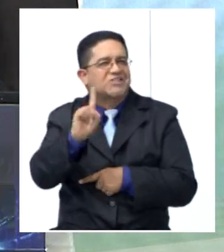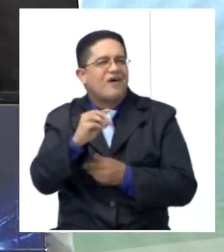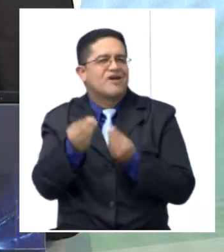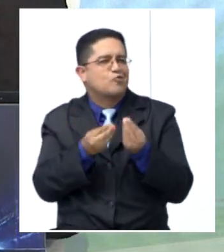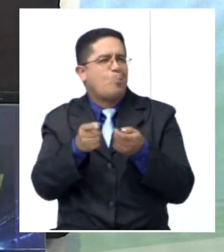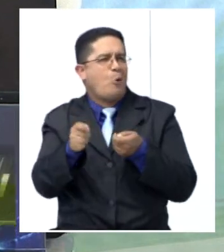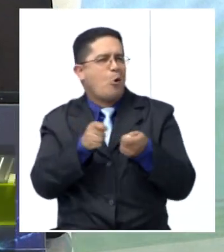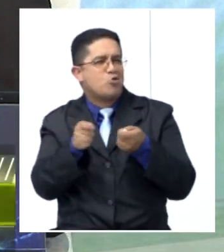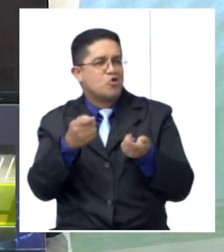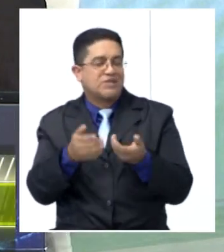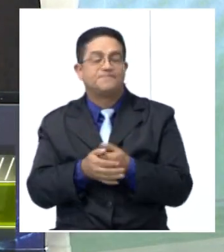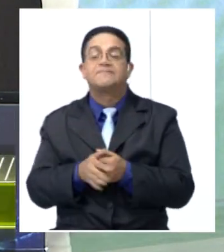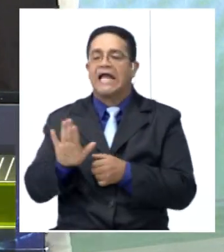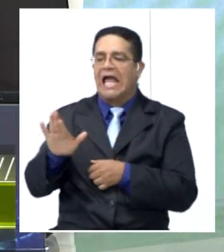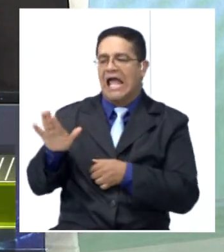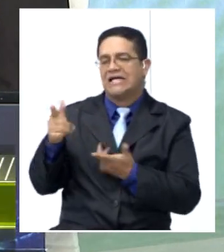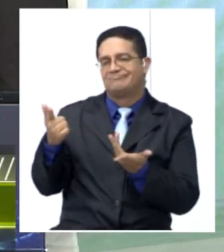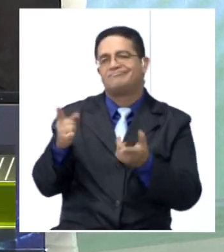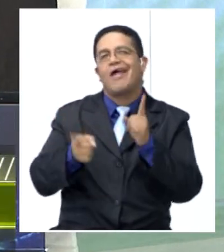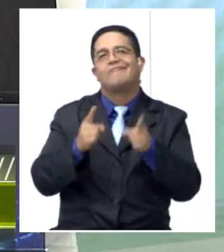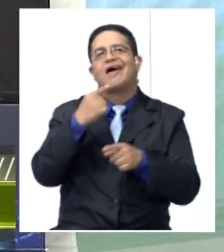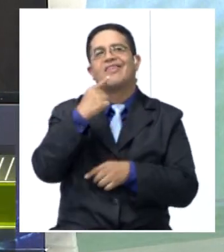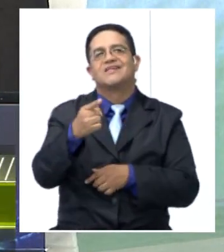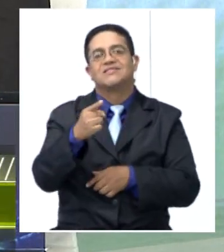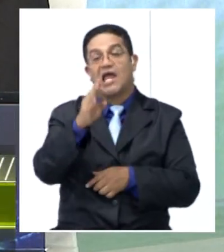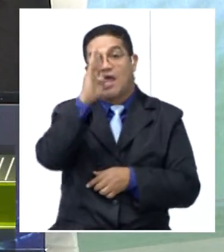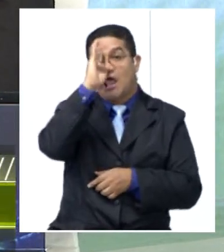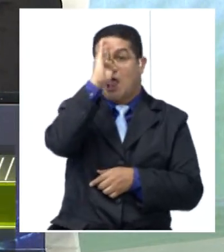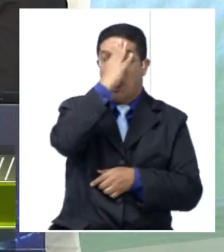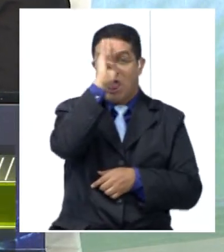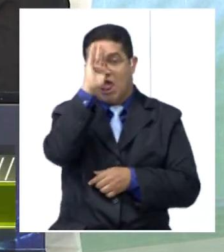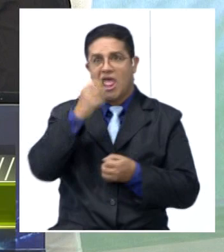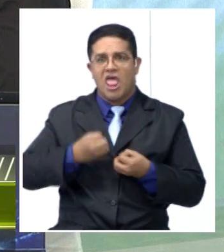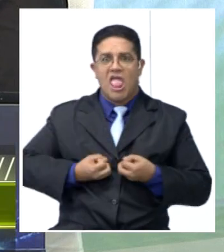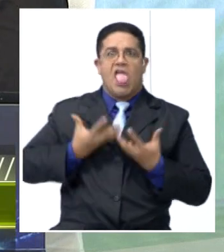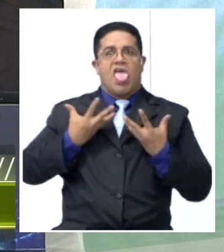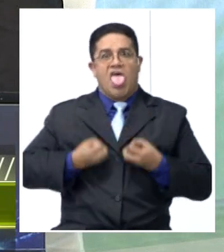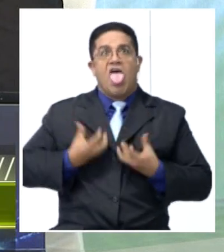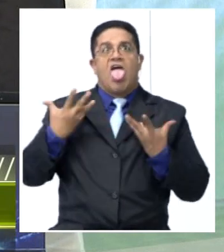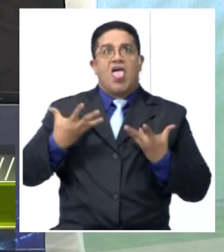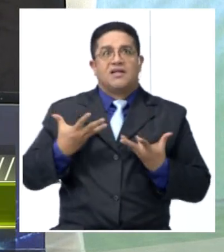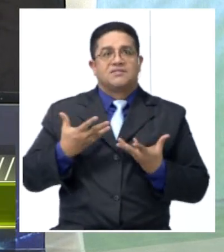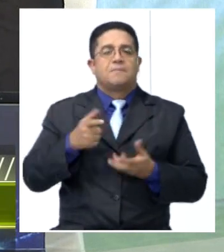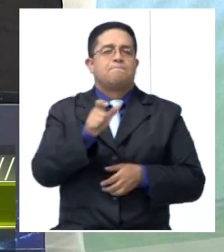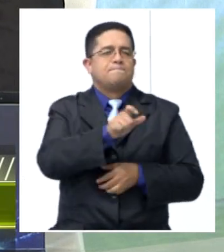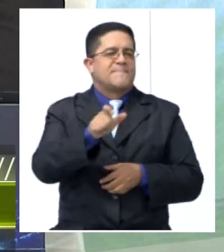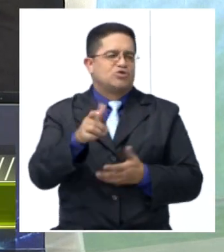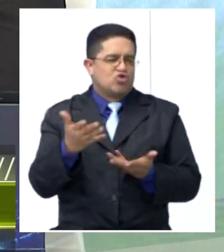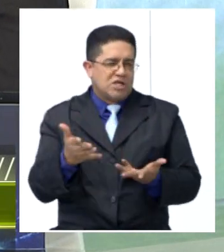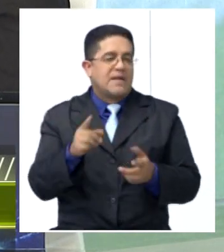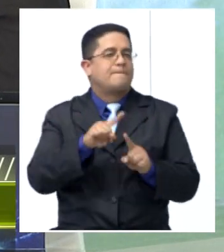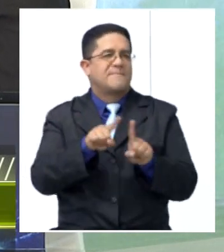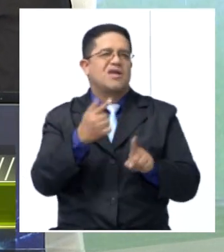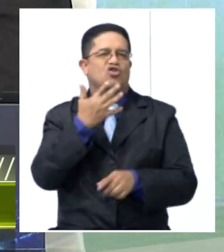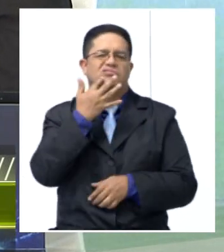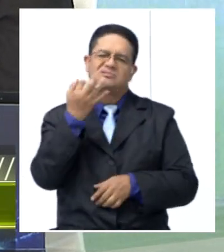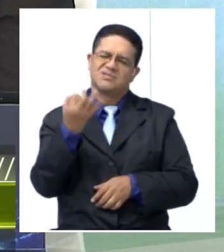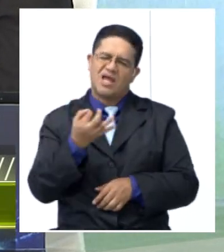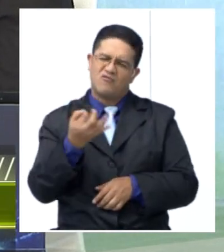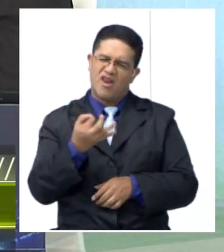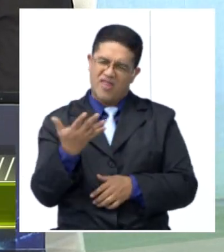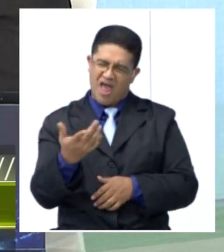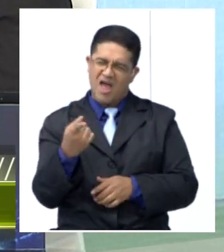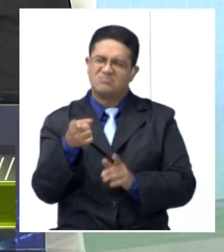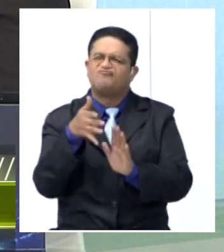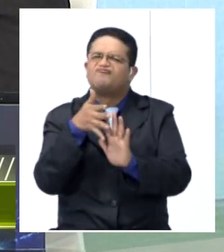trastorno bipolar. A veces decimos cambios bruscos en la reacción o la personalidad de alguien, pero realmente está la definición